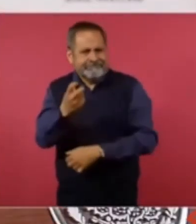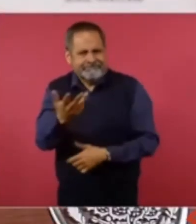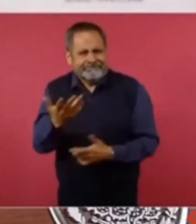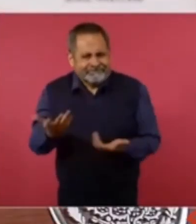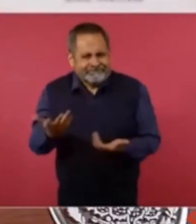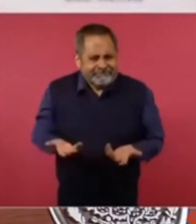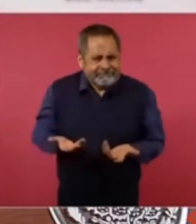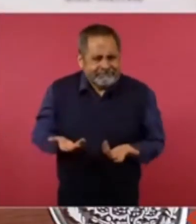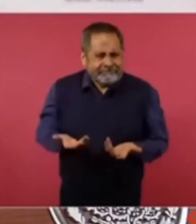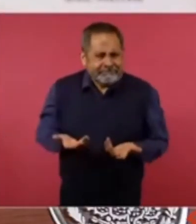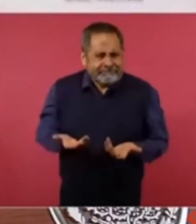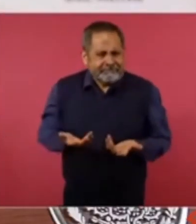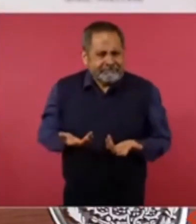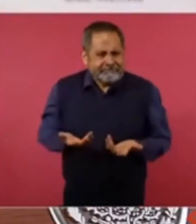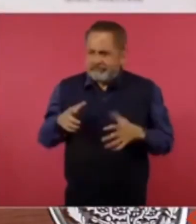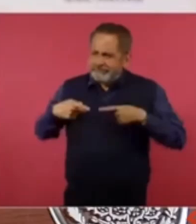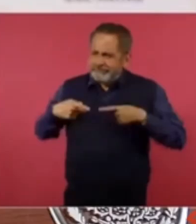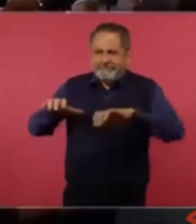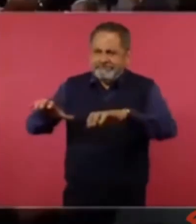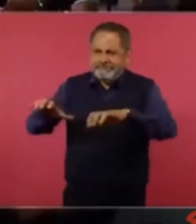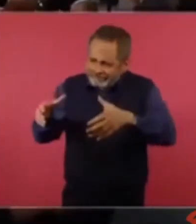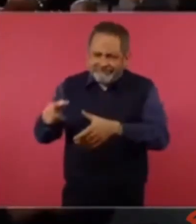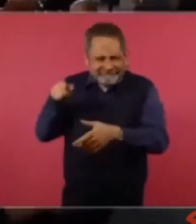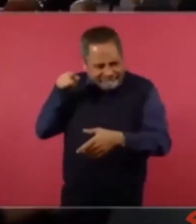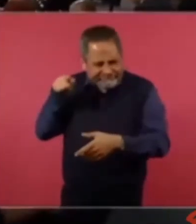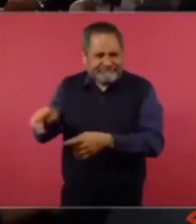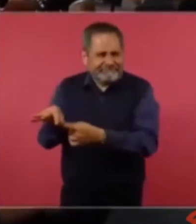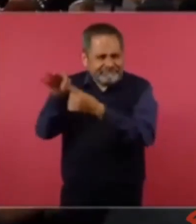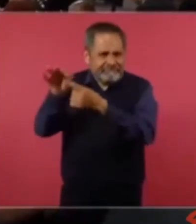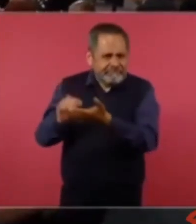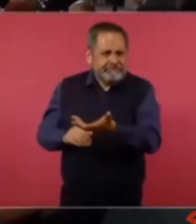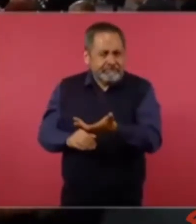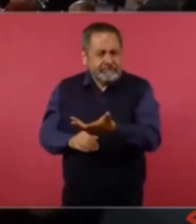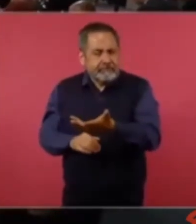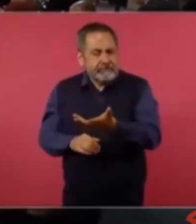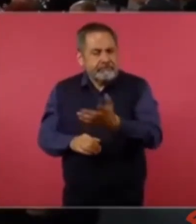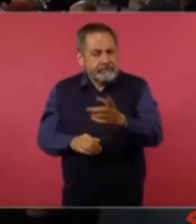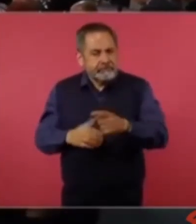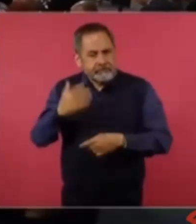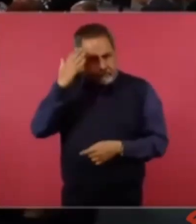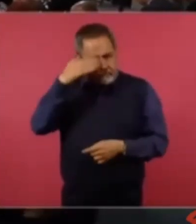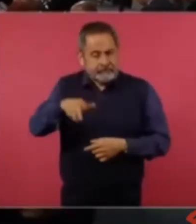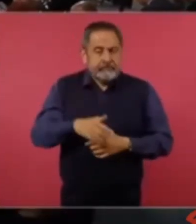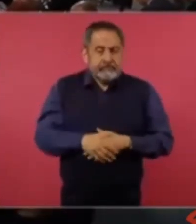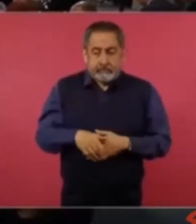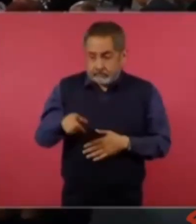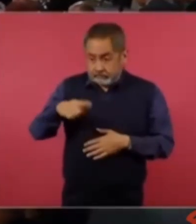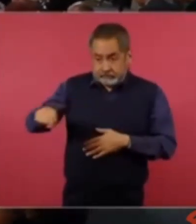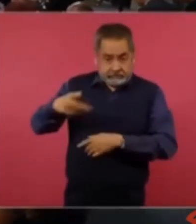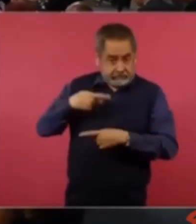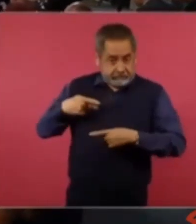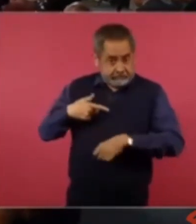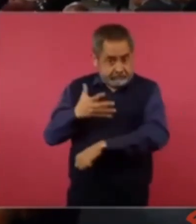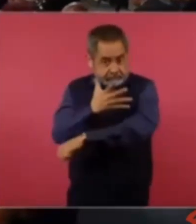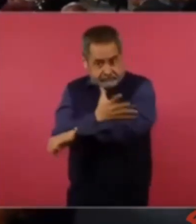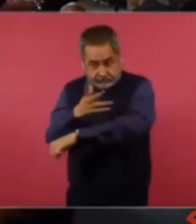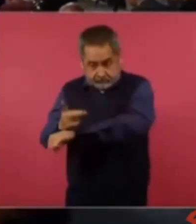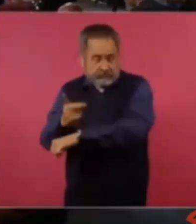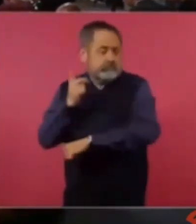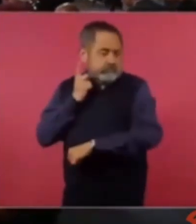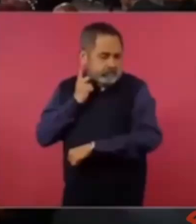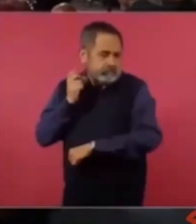Y ya sabemos que si son gentes honestas,